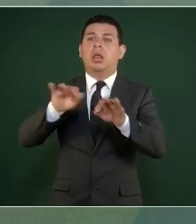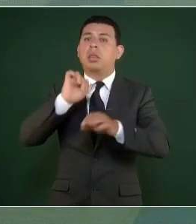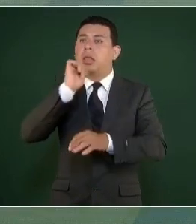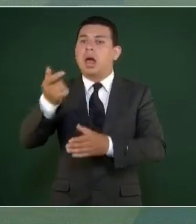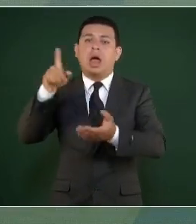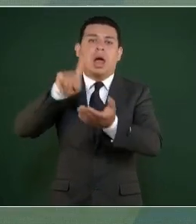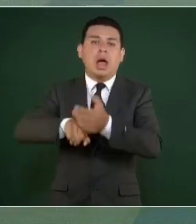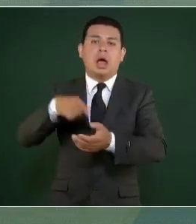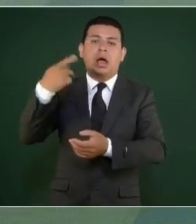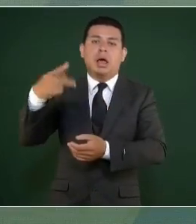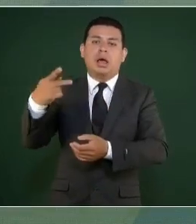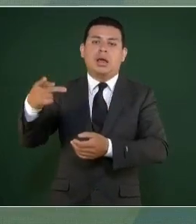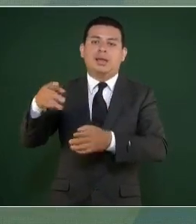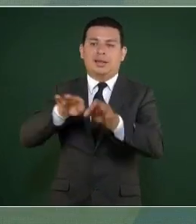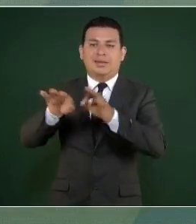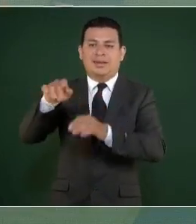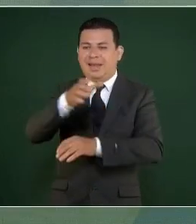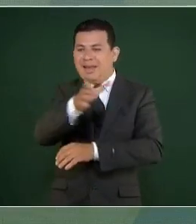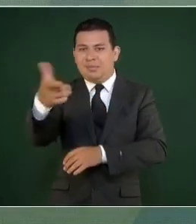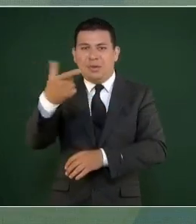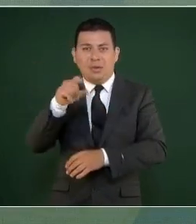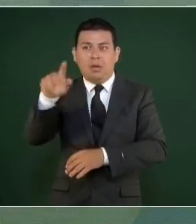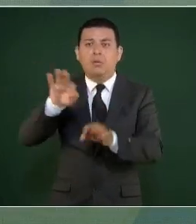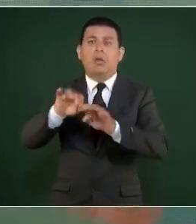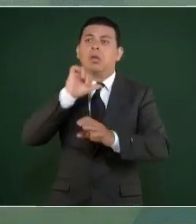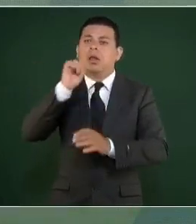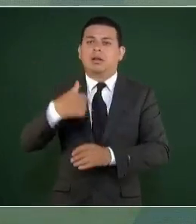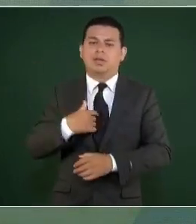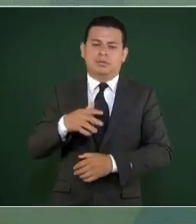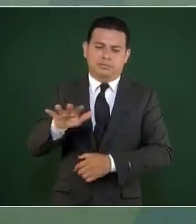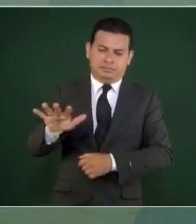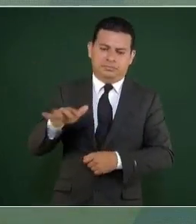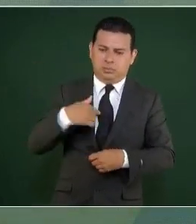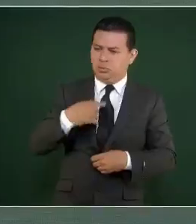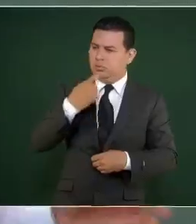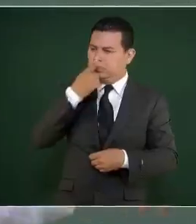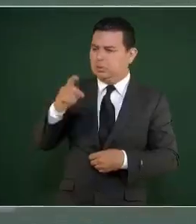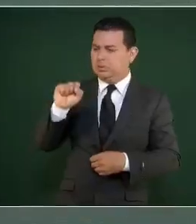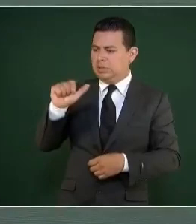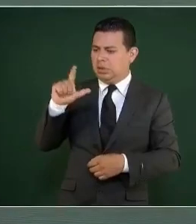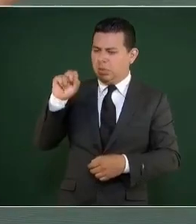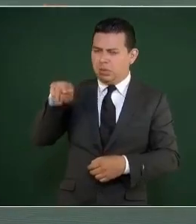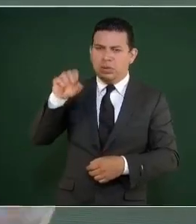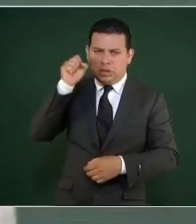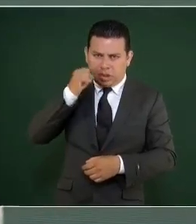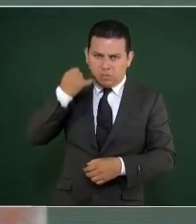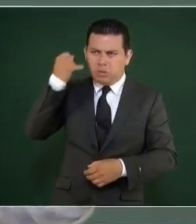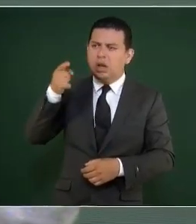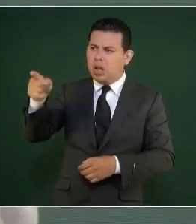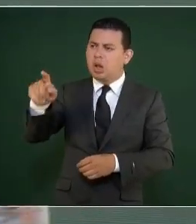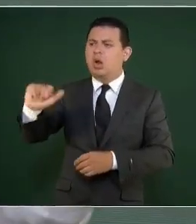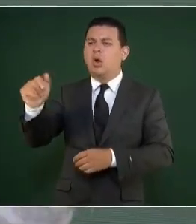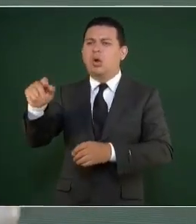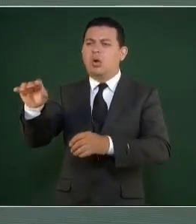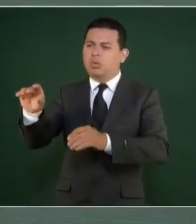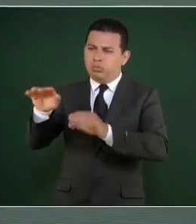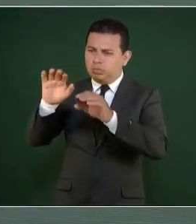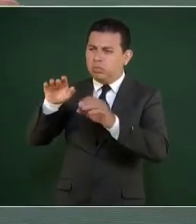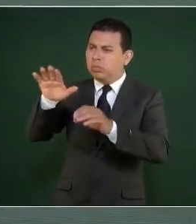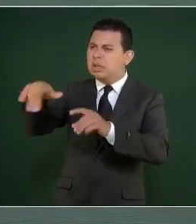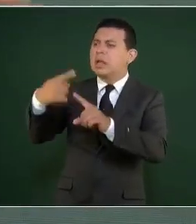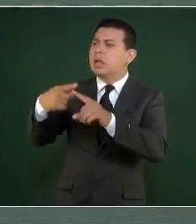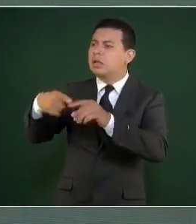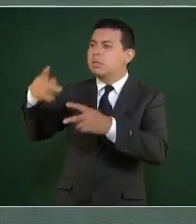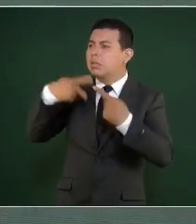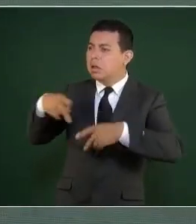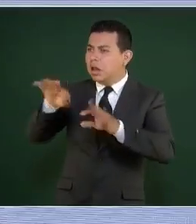que laboraba ahí en el campo. Yo le he dicho a Salomón que los busquen para garantizarles que a todos les